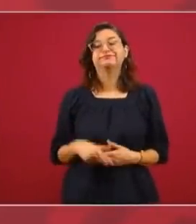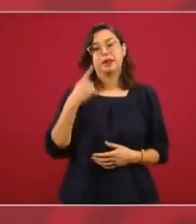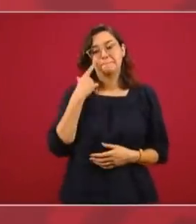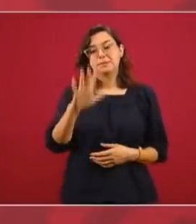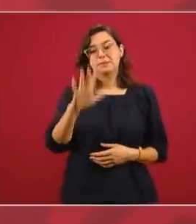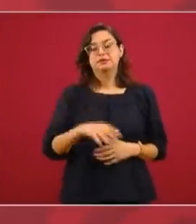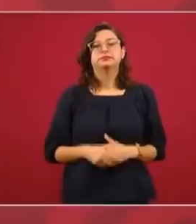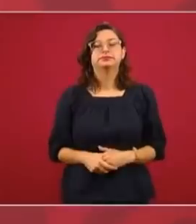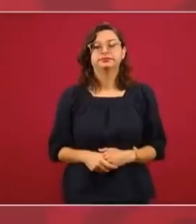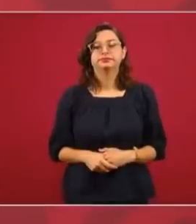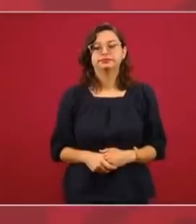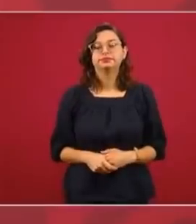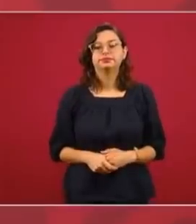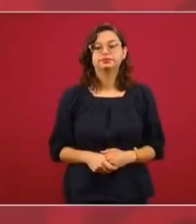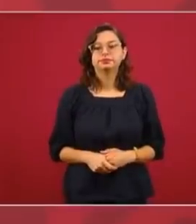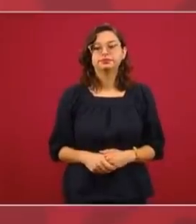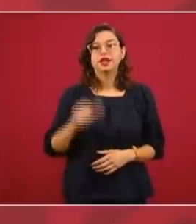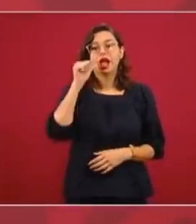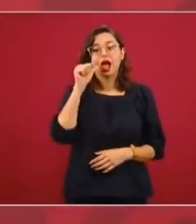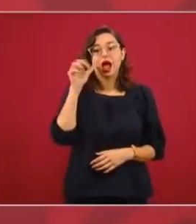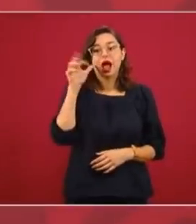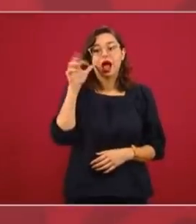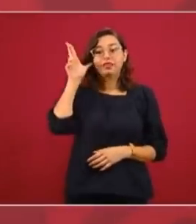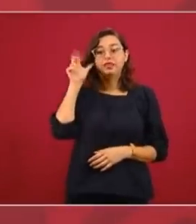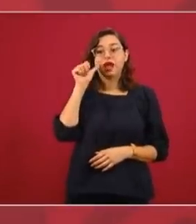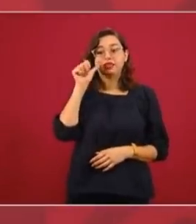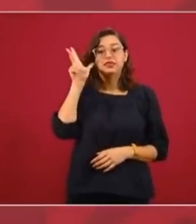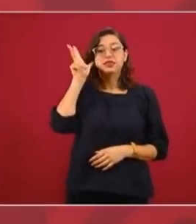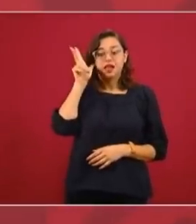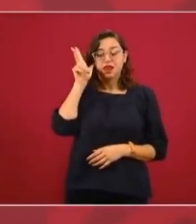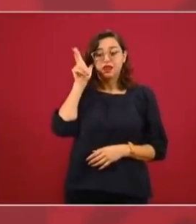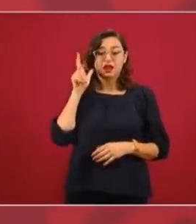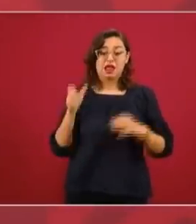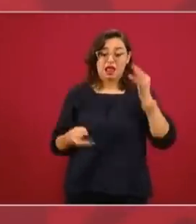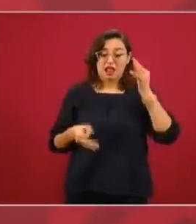antier da a conocer el fiscal general